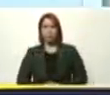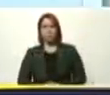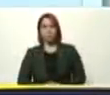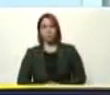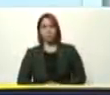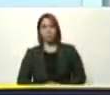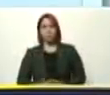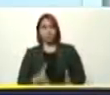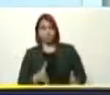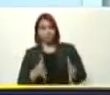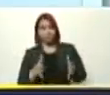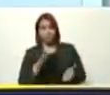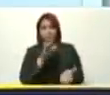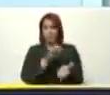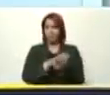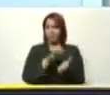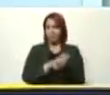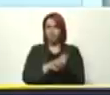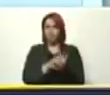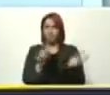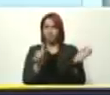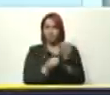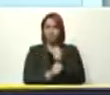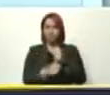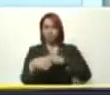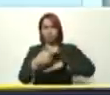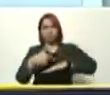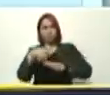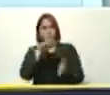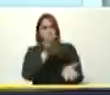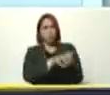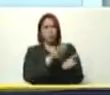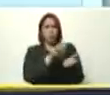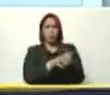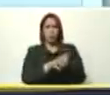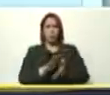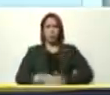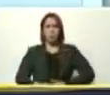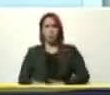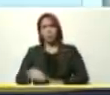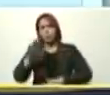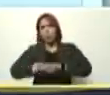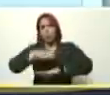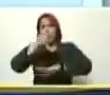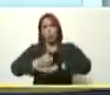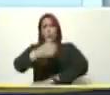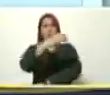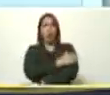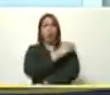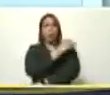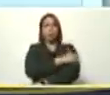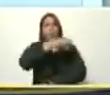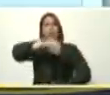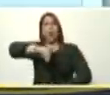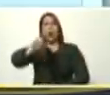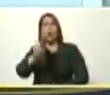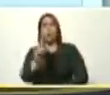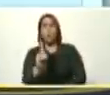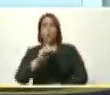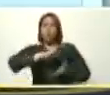gobernador que ganó Nueva Esparta, que lo que encontró en la gobernación por parte del gobernador de la MUT,